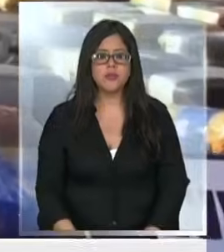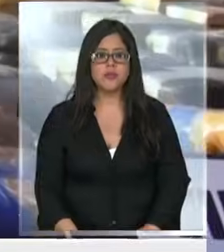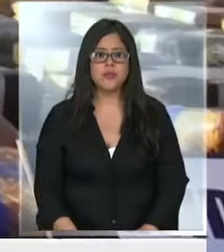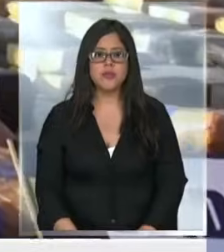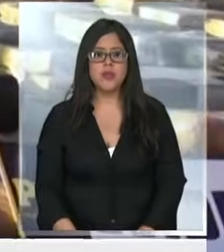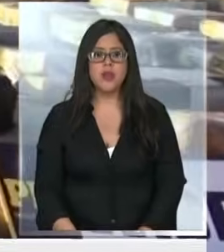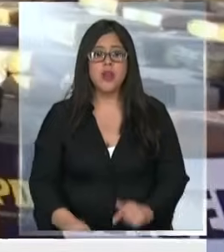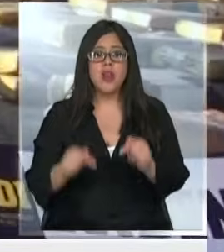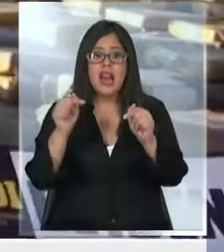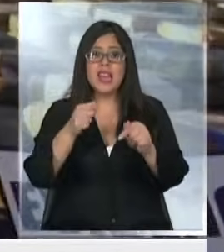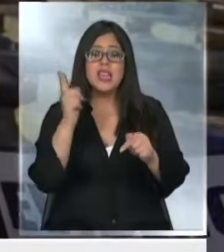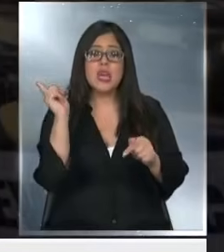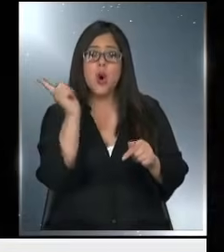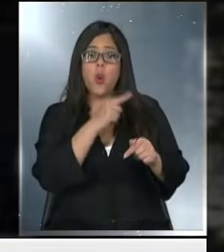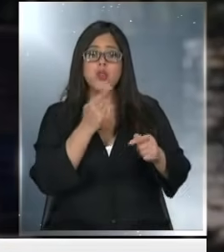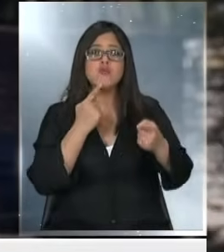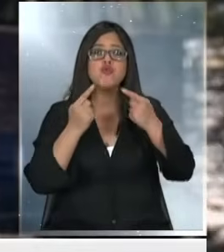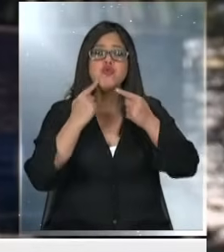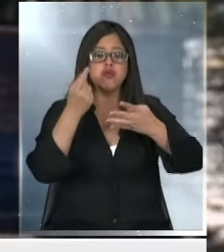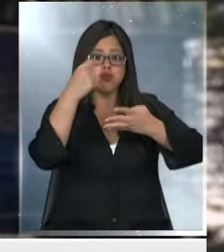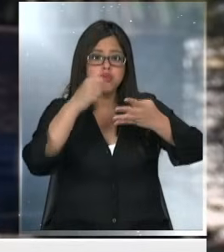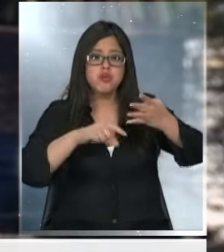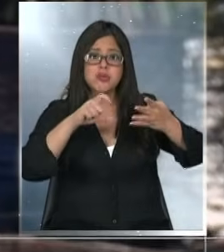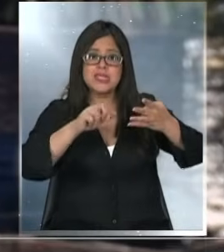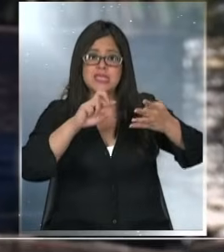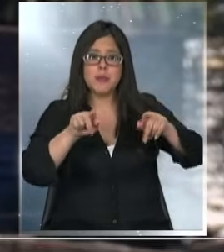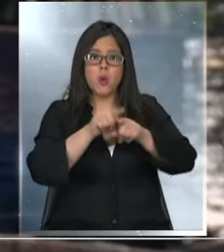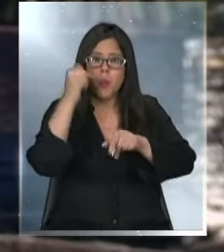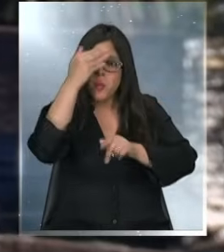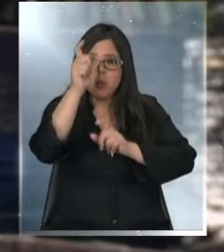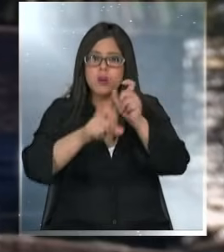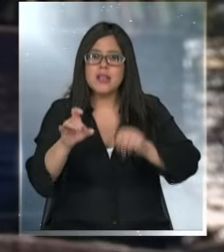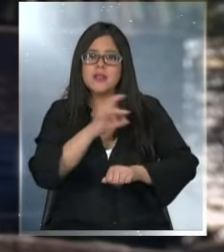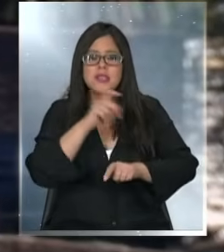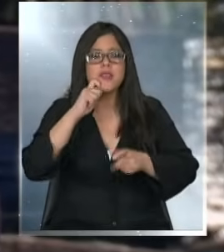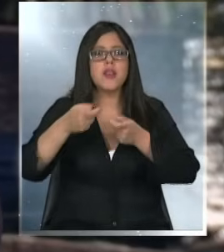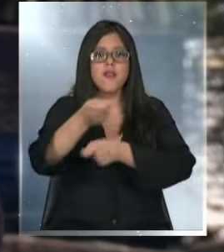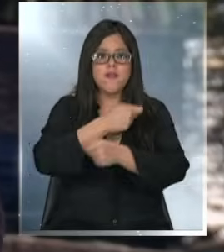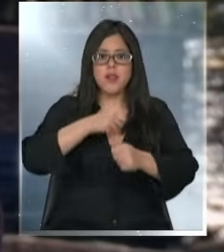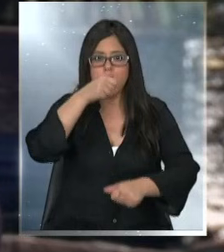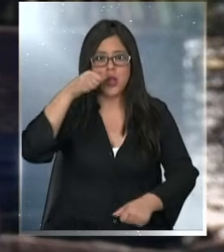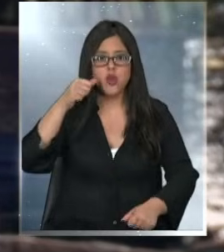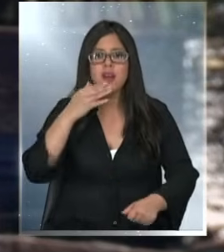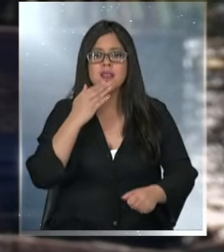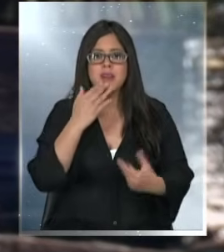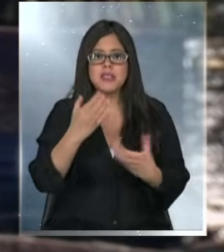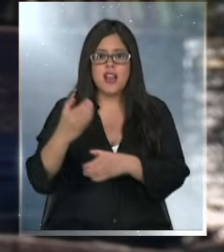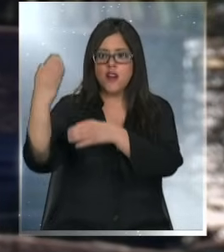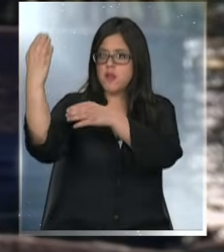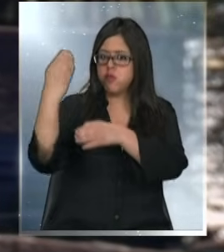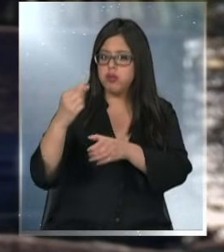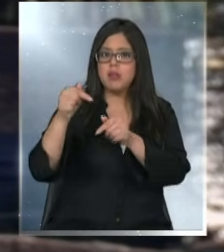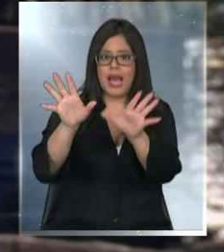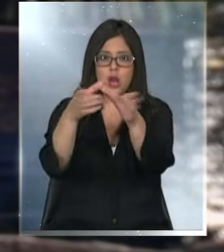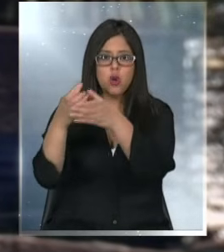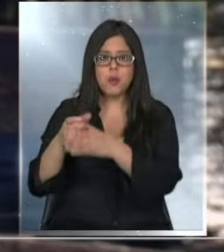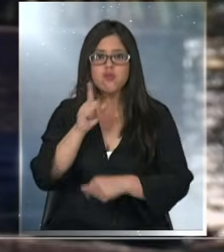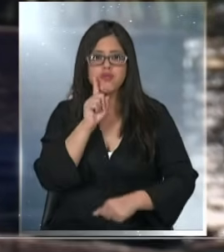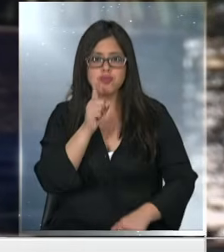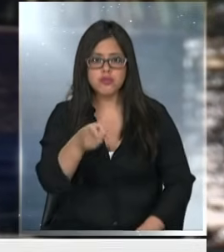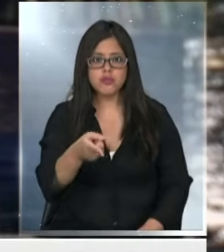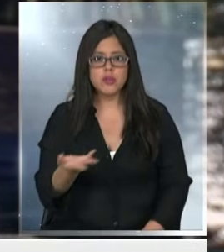Según la última encuesta CEP, entre las principales preocupaciones que tienen los chilenos es el narcotráfico y el alto poder de fuego que estas organizaciones